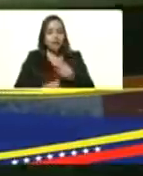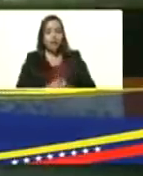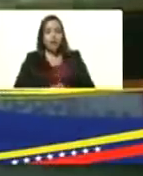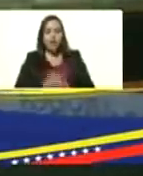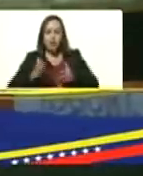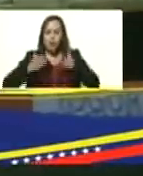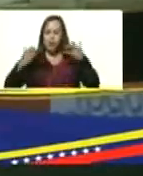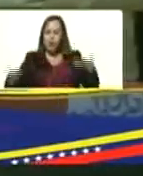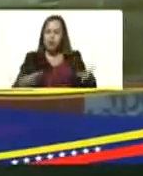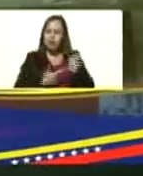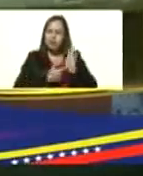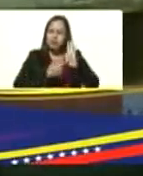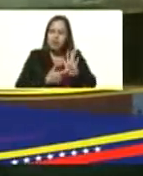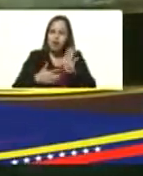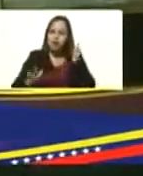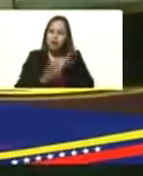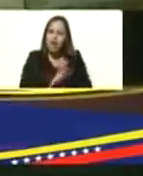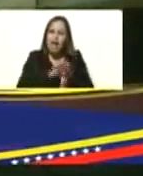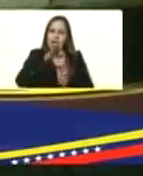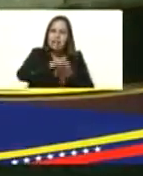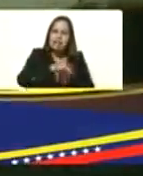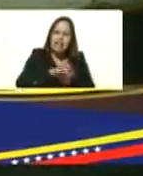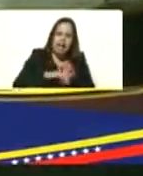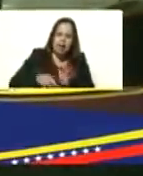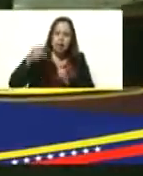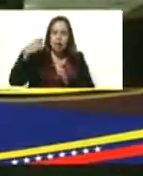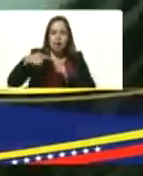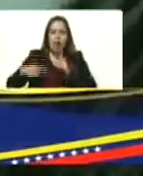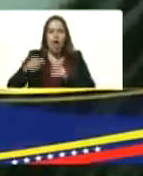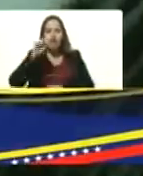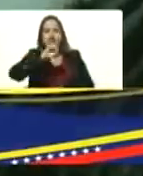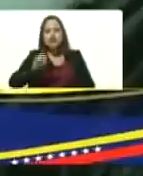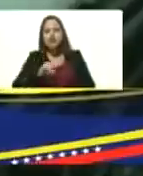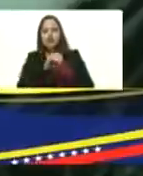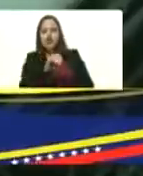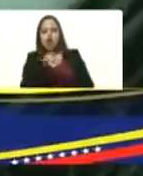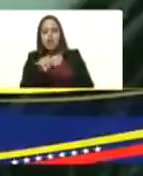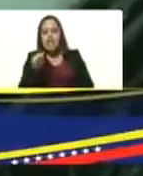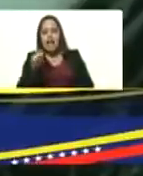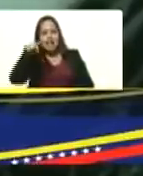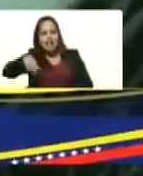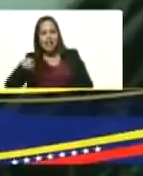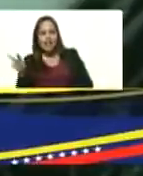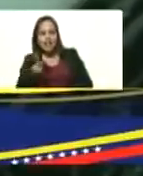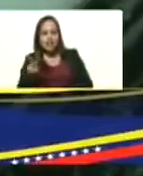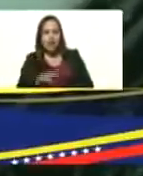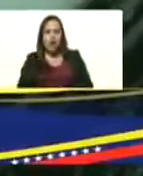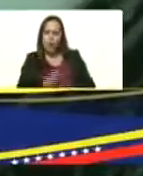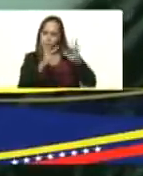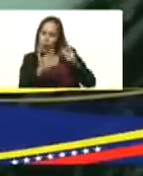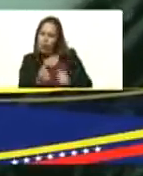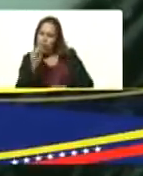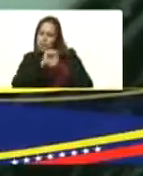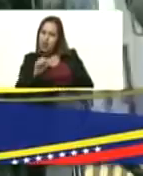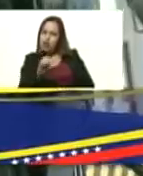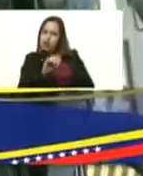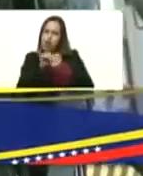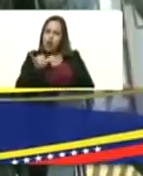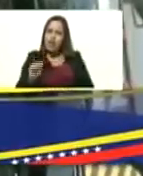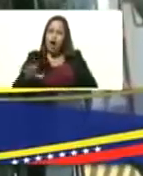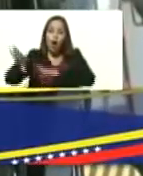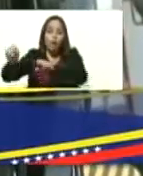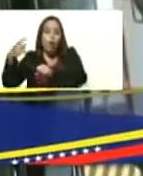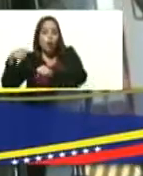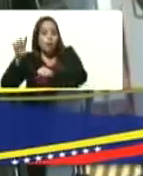un gran referente de la producción de soya de venezuela cuántas hoy importamos presidente para qué bueno pues